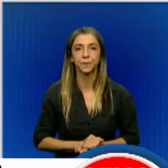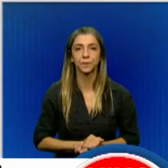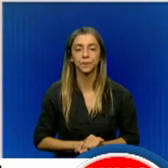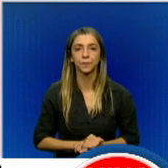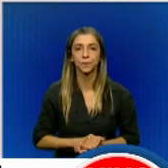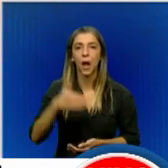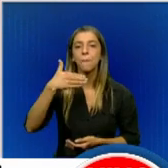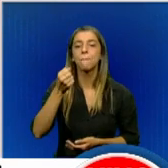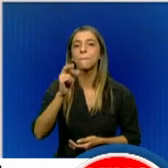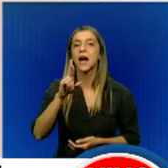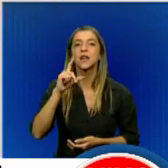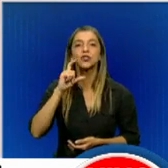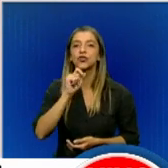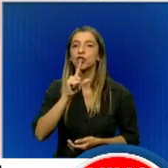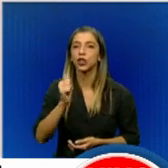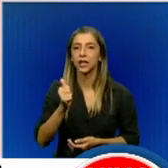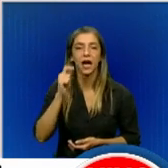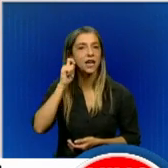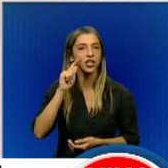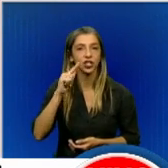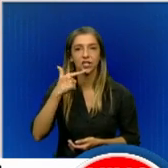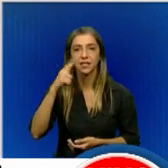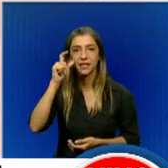marcio está si se la